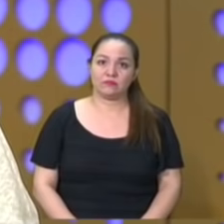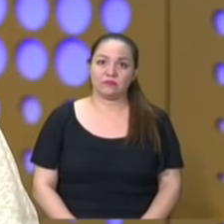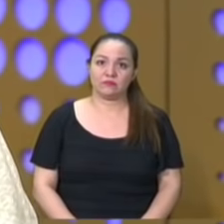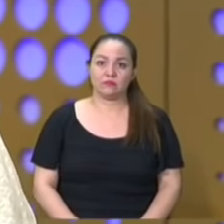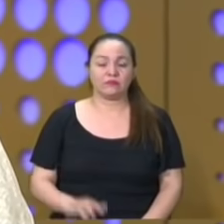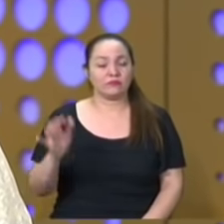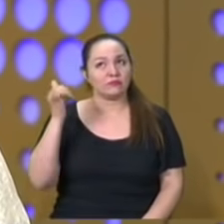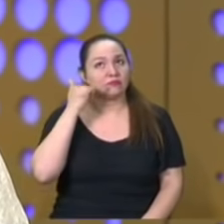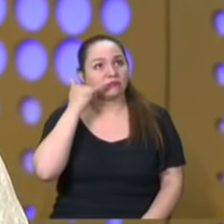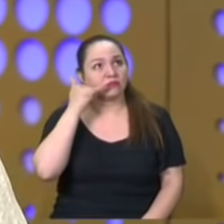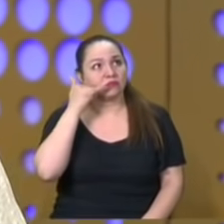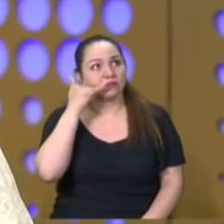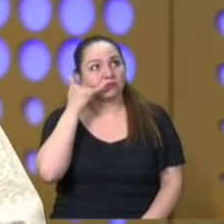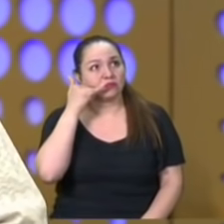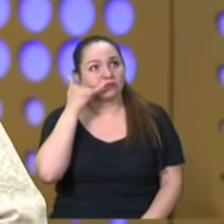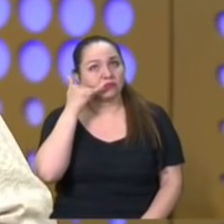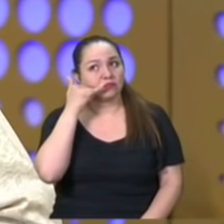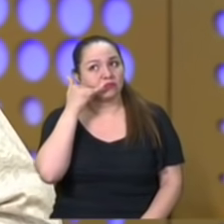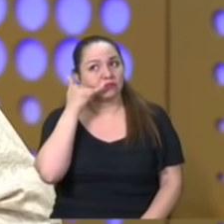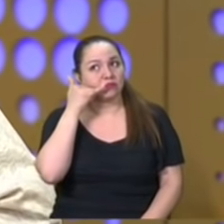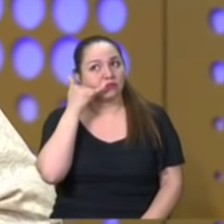Bueno.